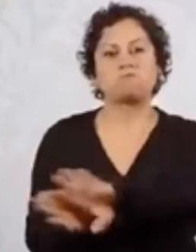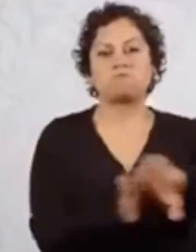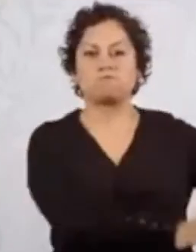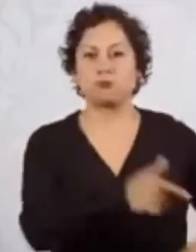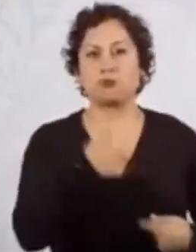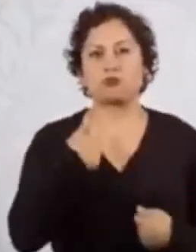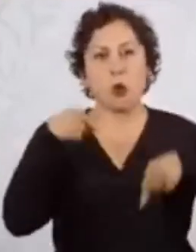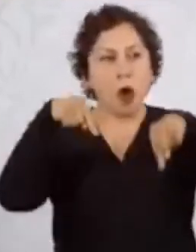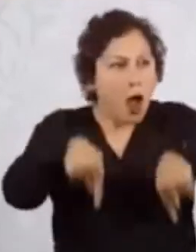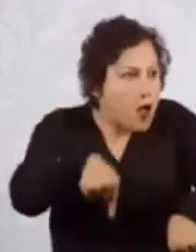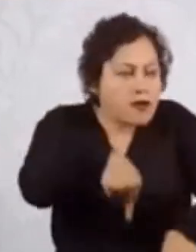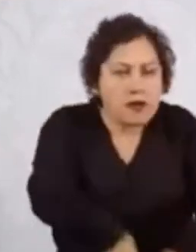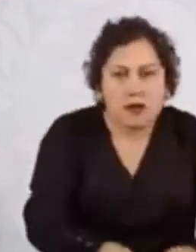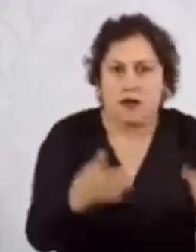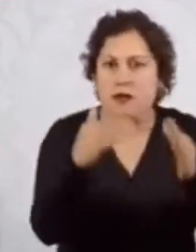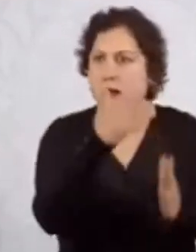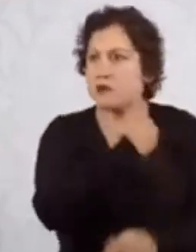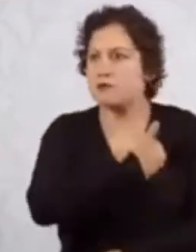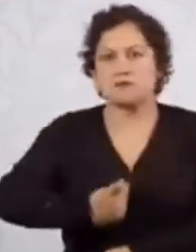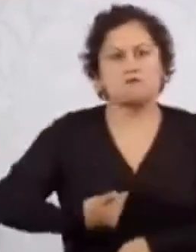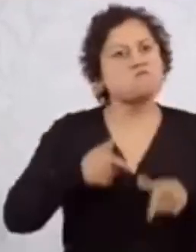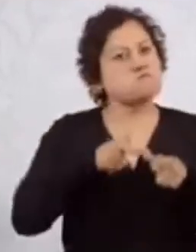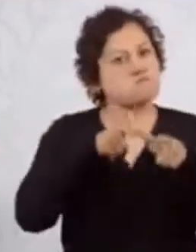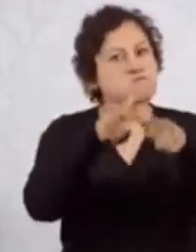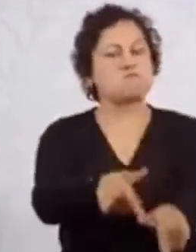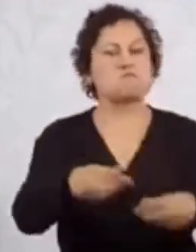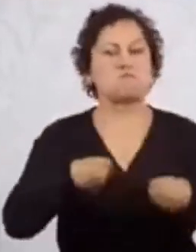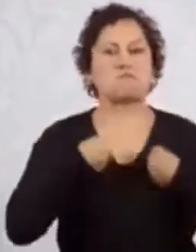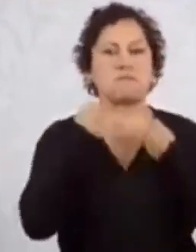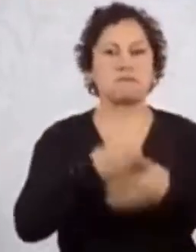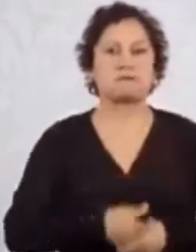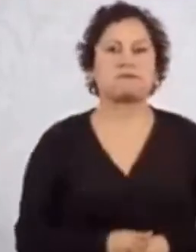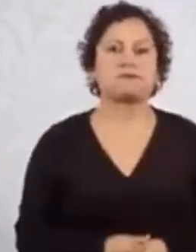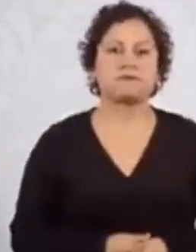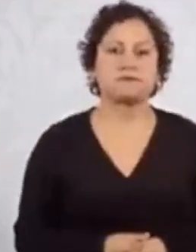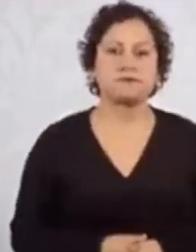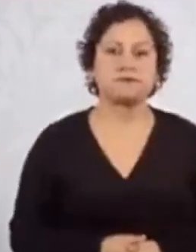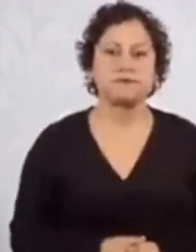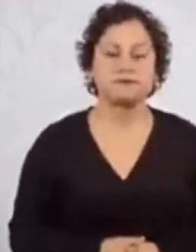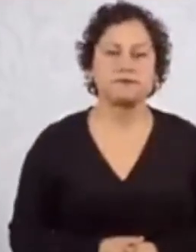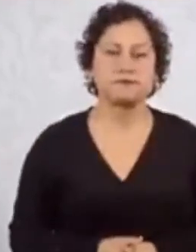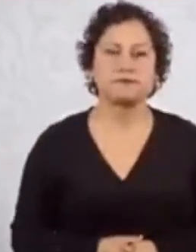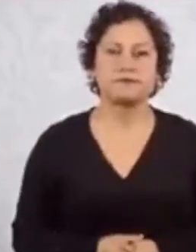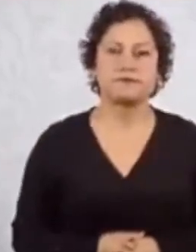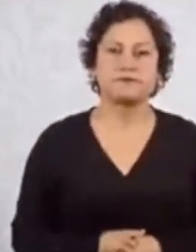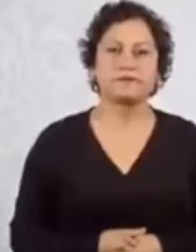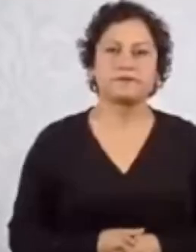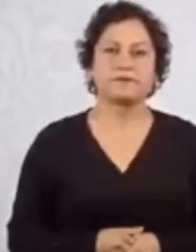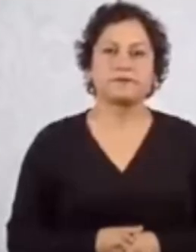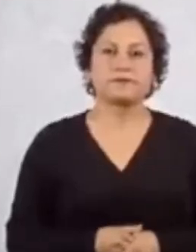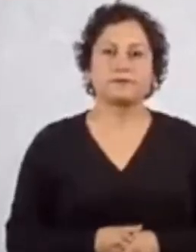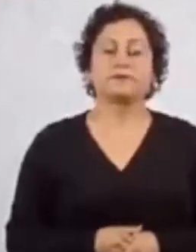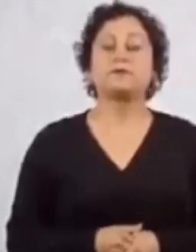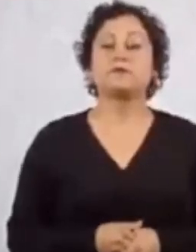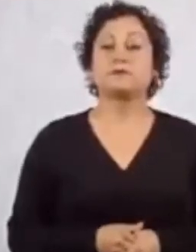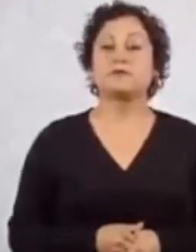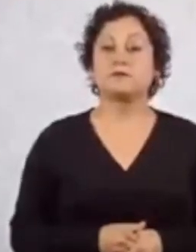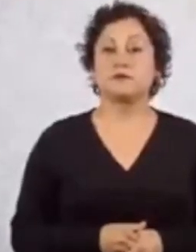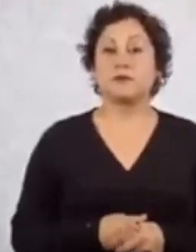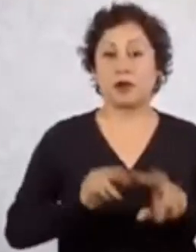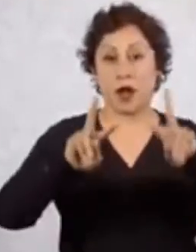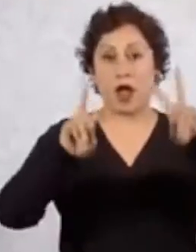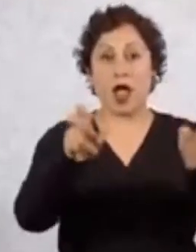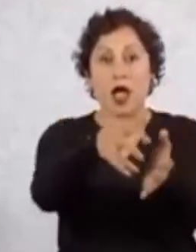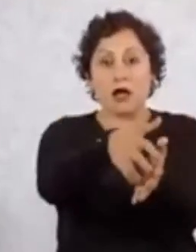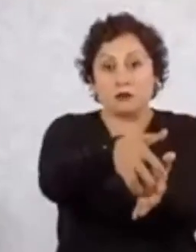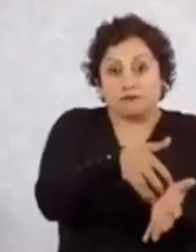calcula que las ganancias que puede generar el transísmico representarían un crecimiento de entre el 2 y el 3%